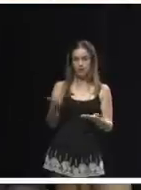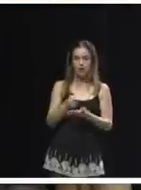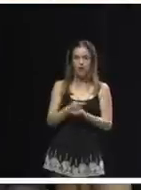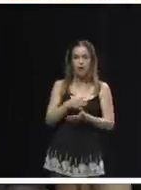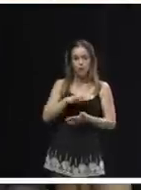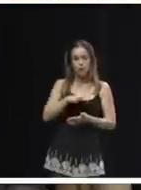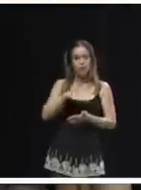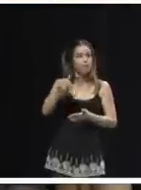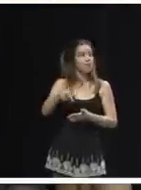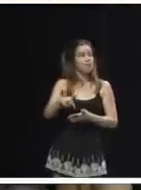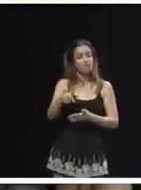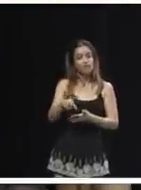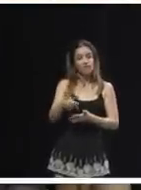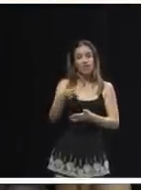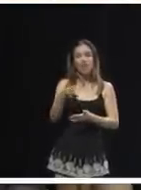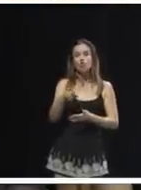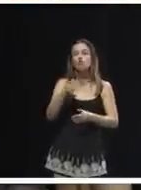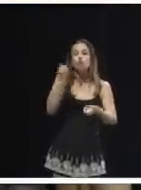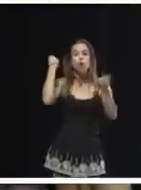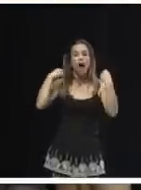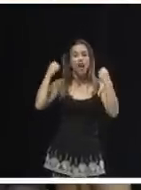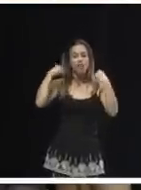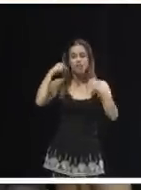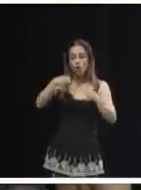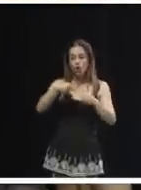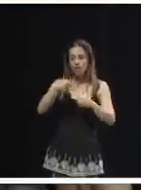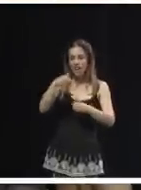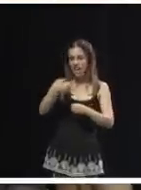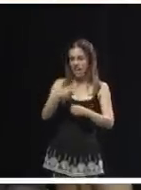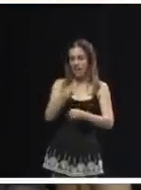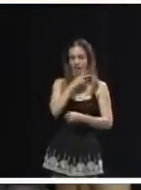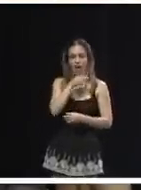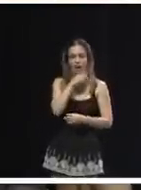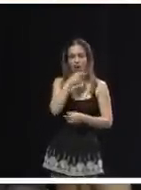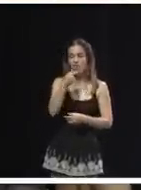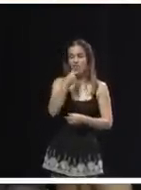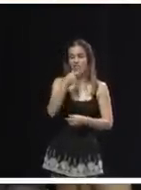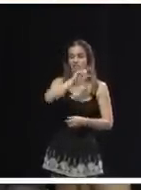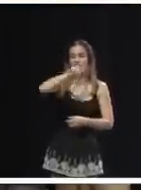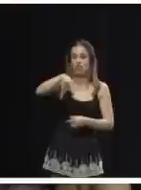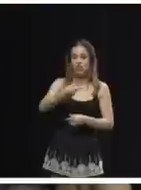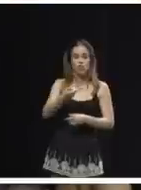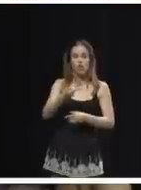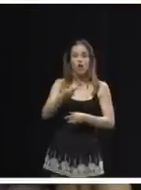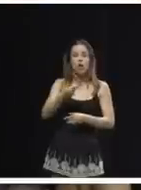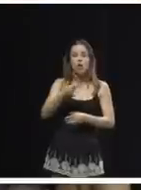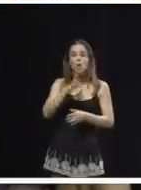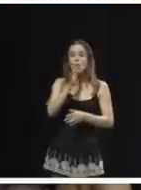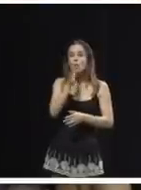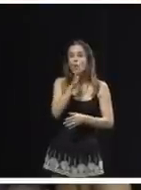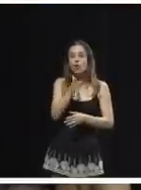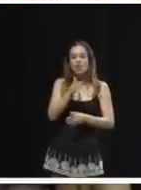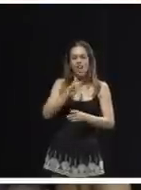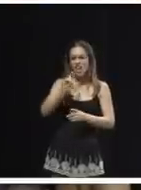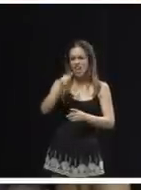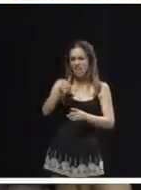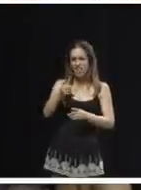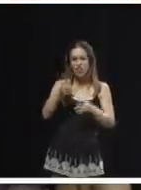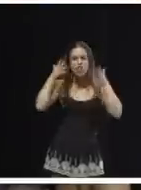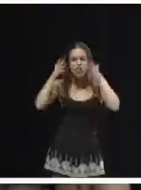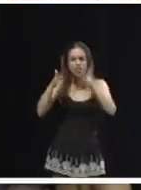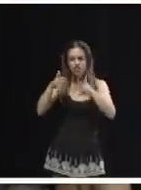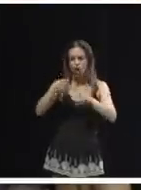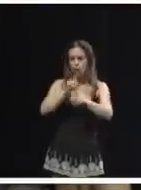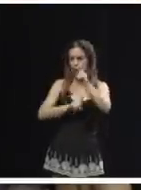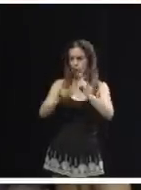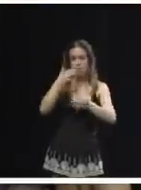ellos y no es precisamente porque estén con los problemas reales de la gente. Frente a ese despropósito, nosotras decimos